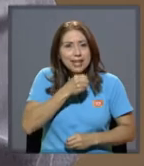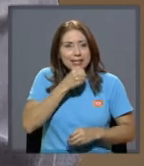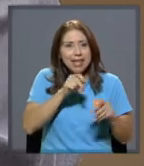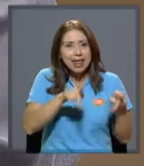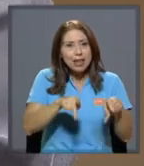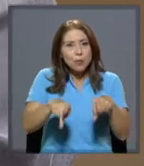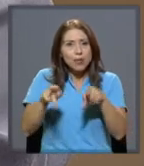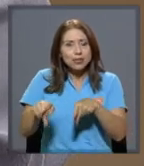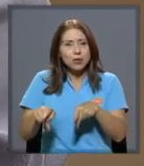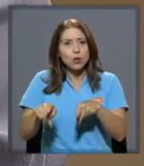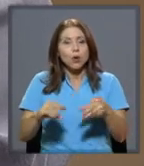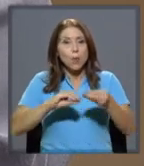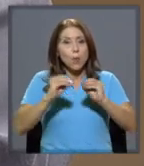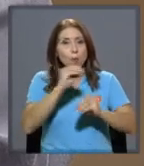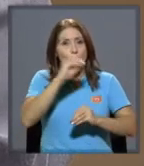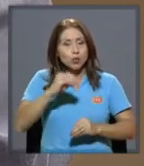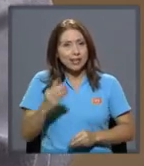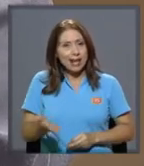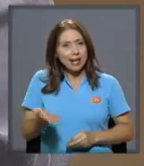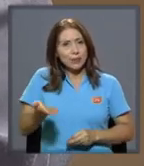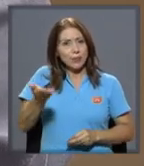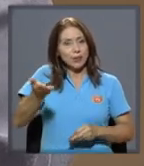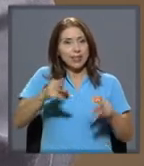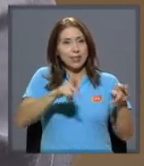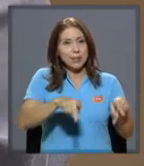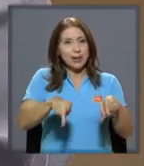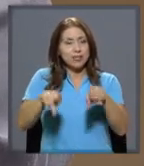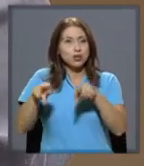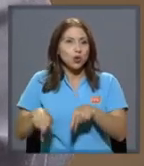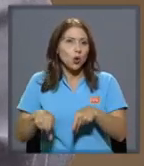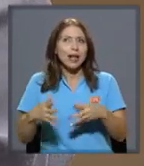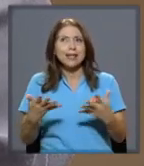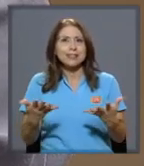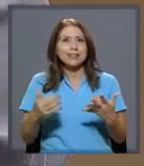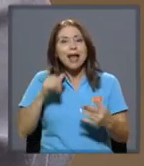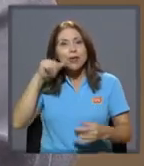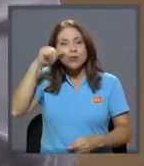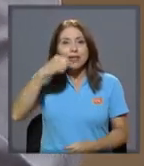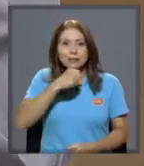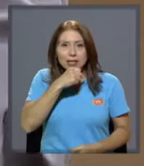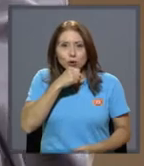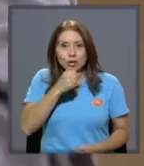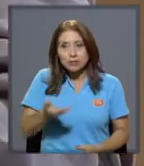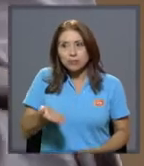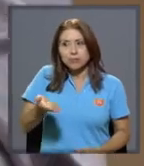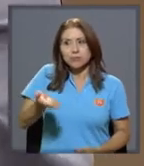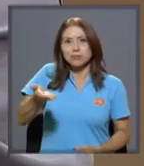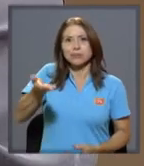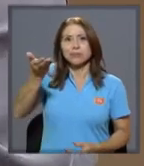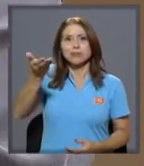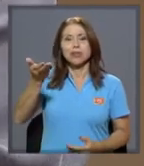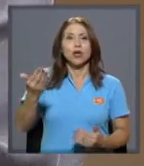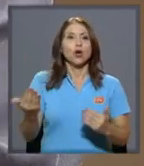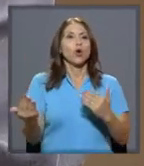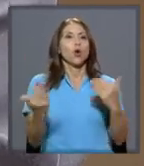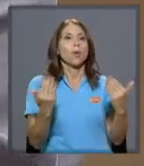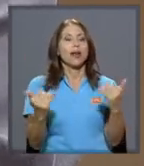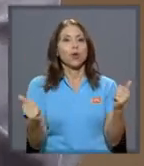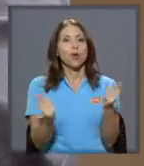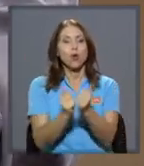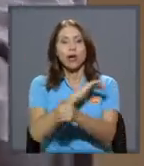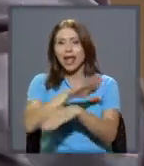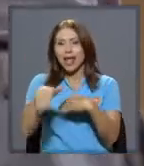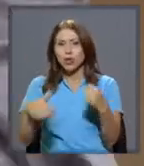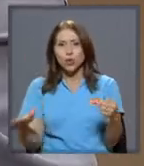un mayor porcentaje de personas que podríamos llamar de personas adultas mayores con respecto del total de la población.